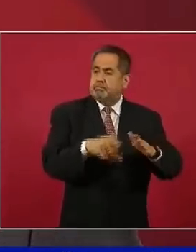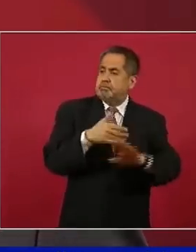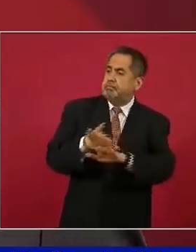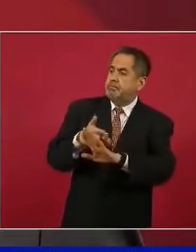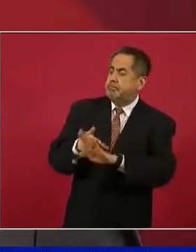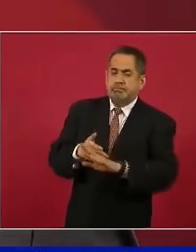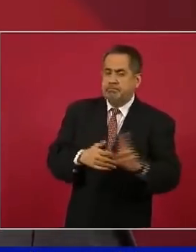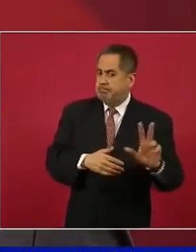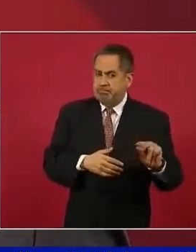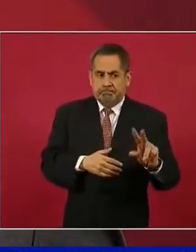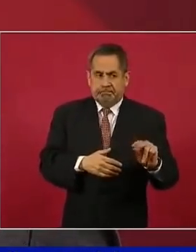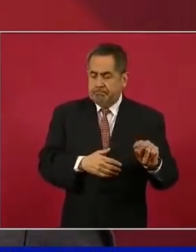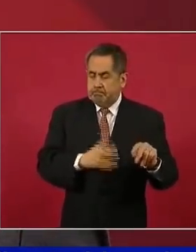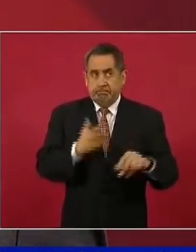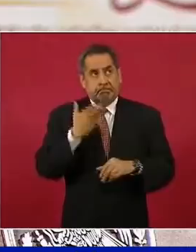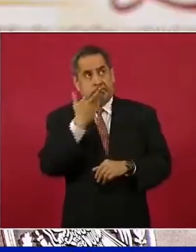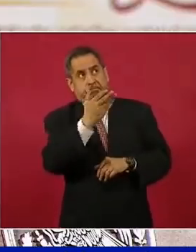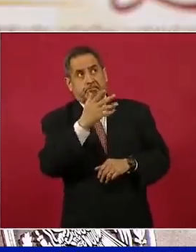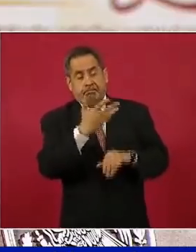a grupos